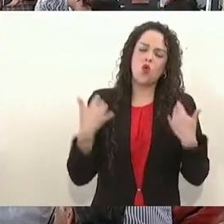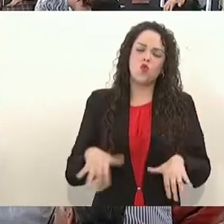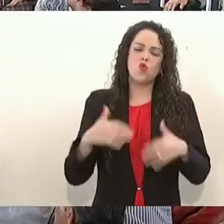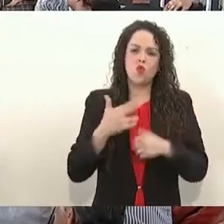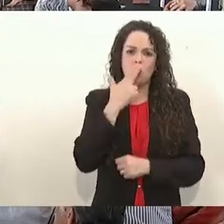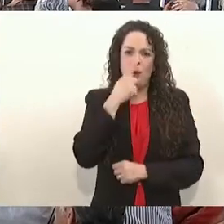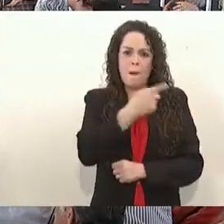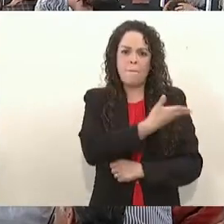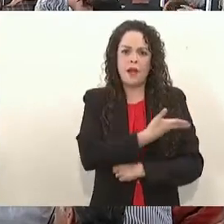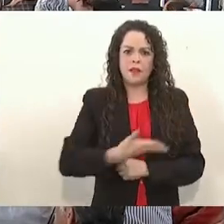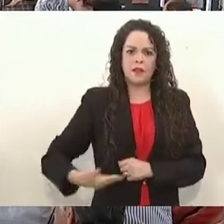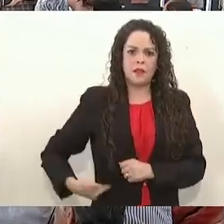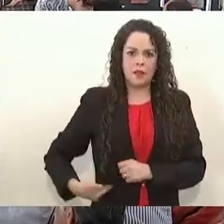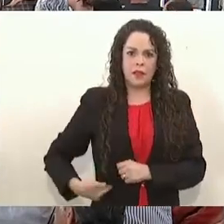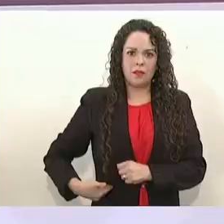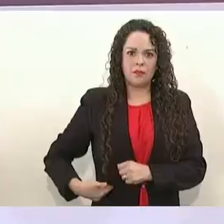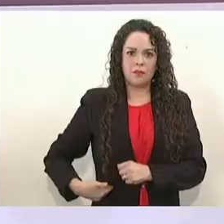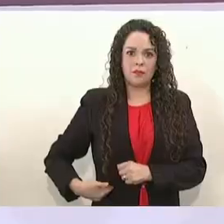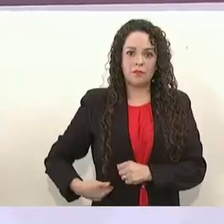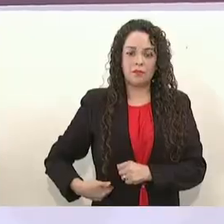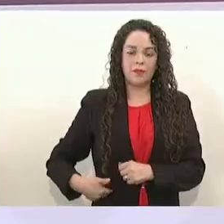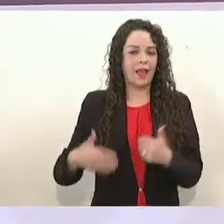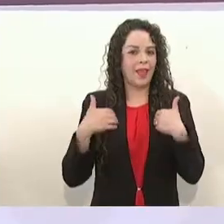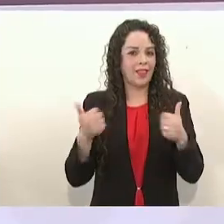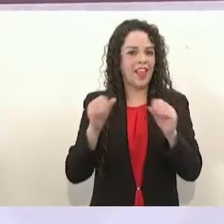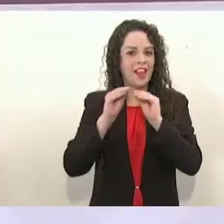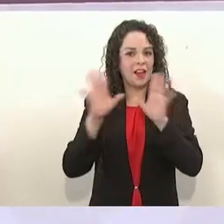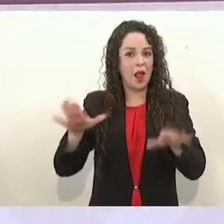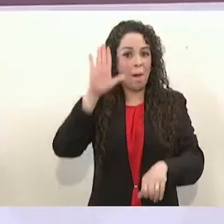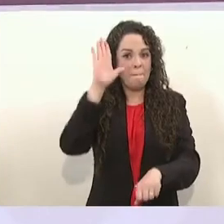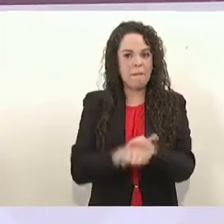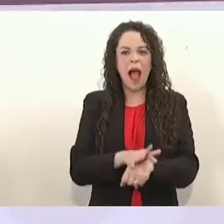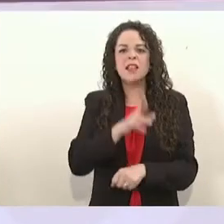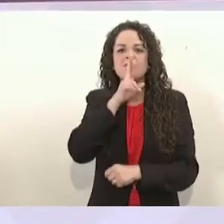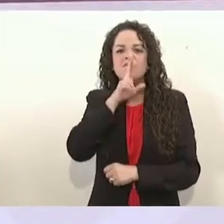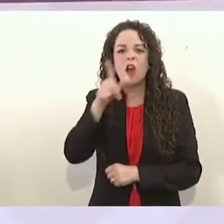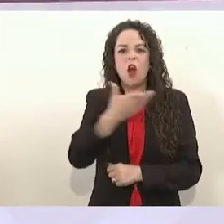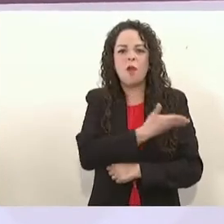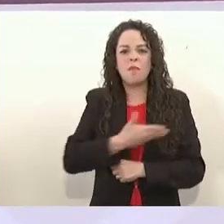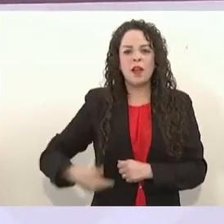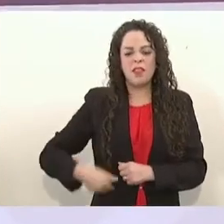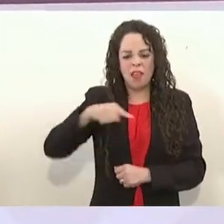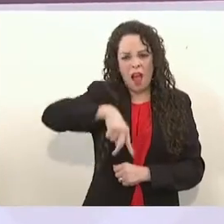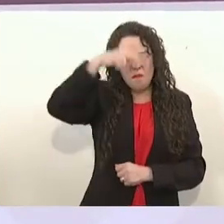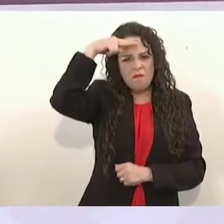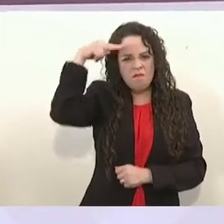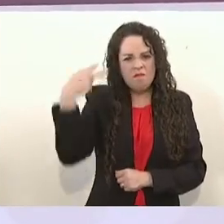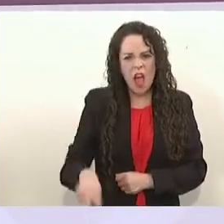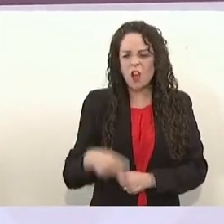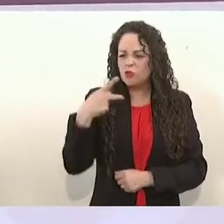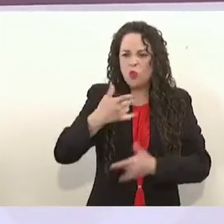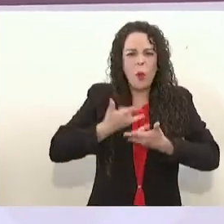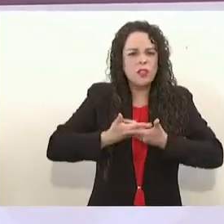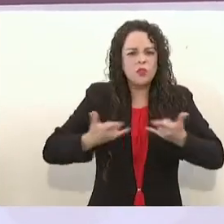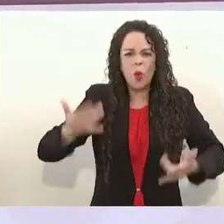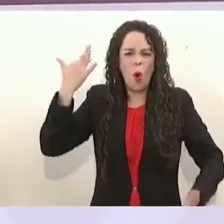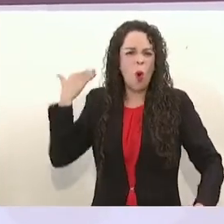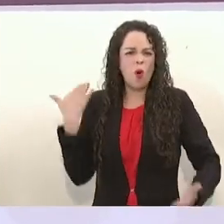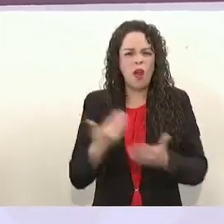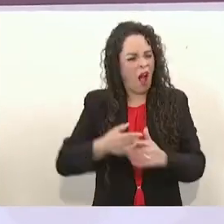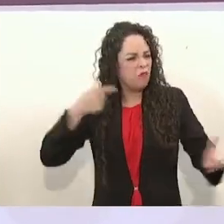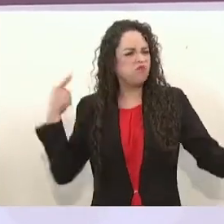que quede claro, el mejor presidente de México en toda la historia.